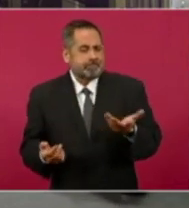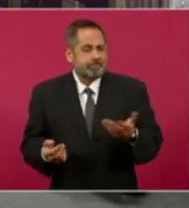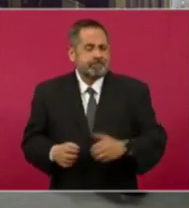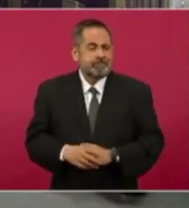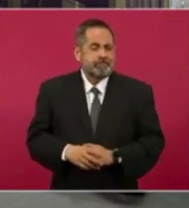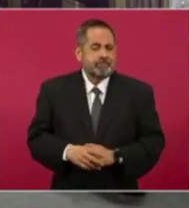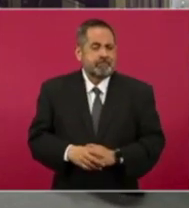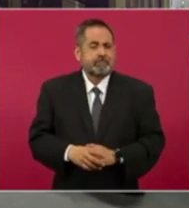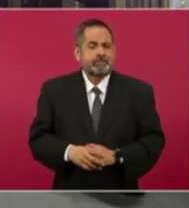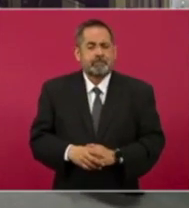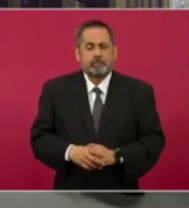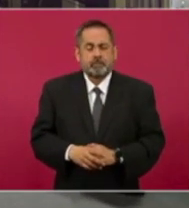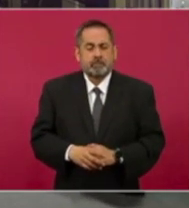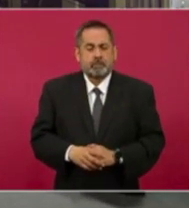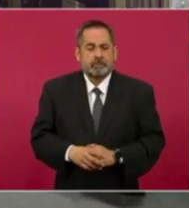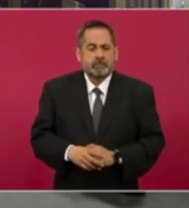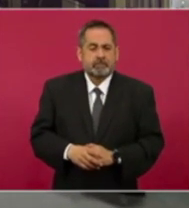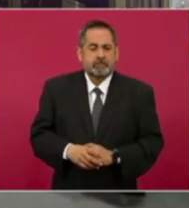Porque